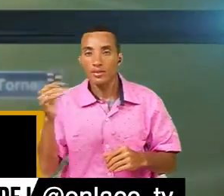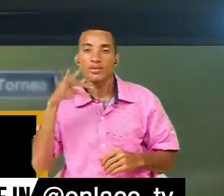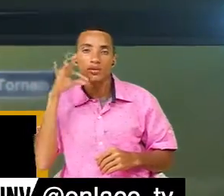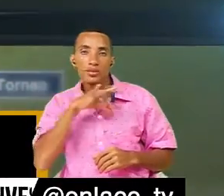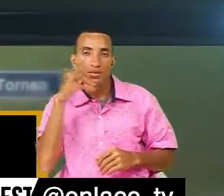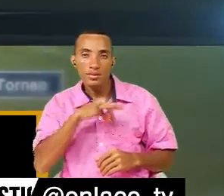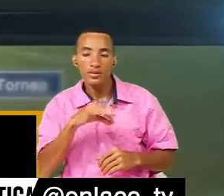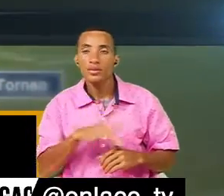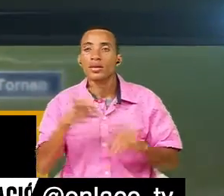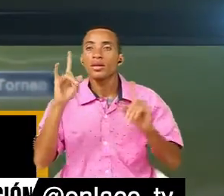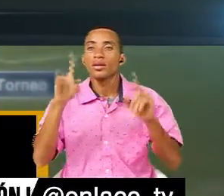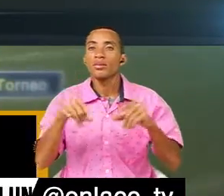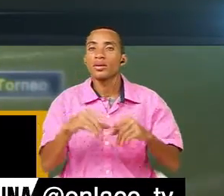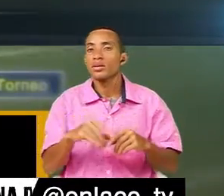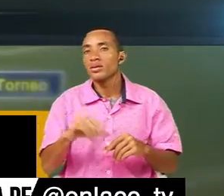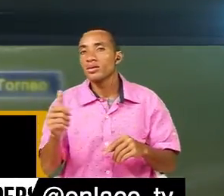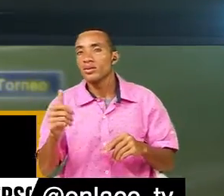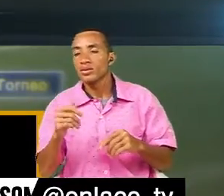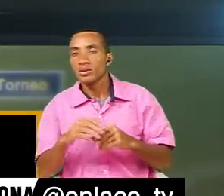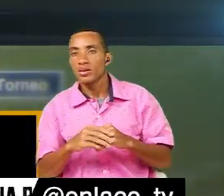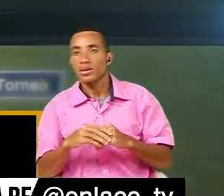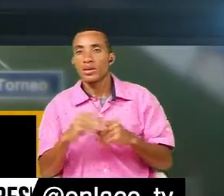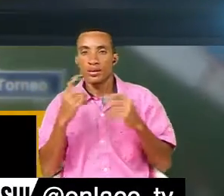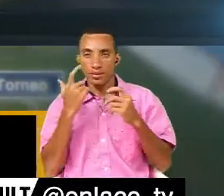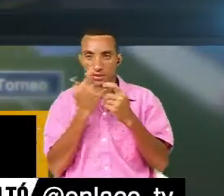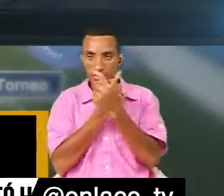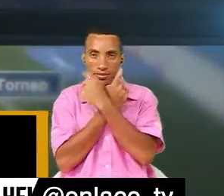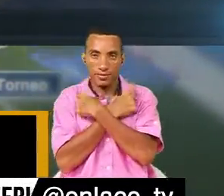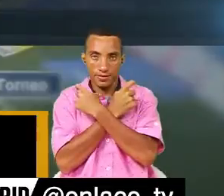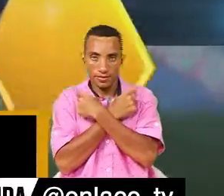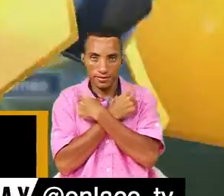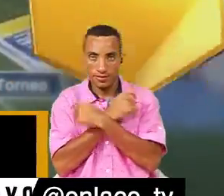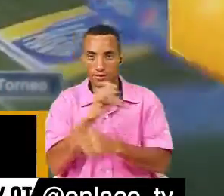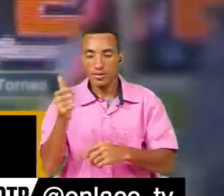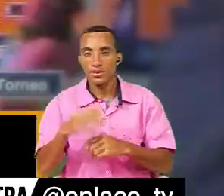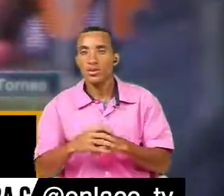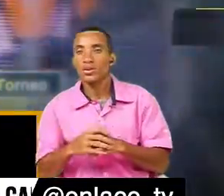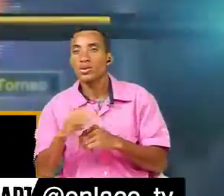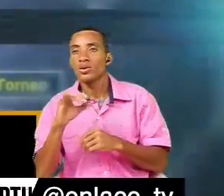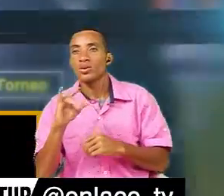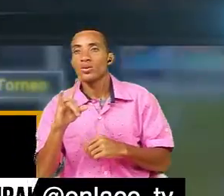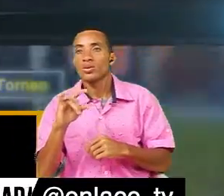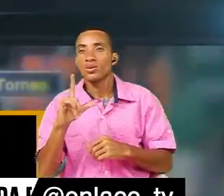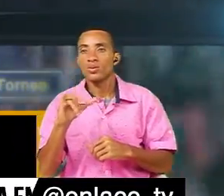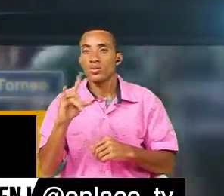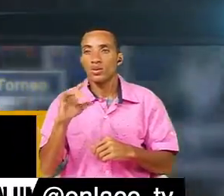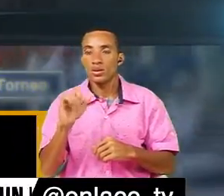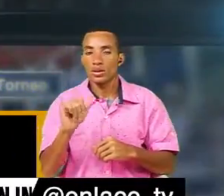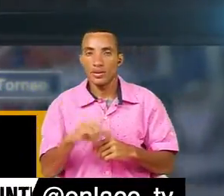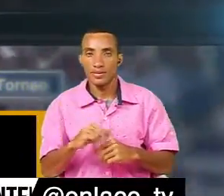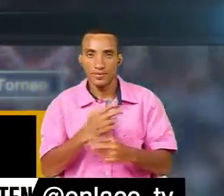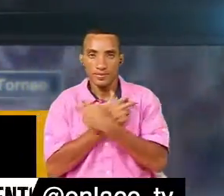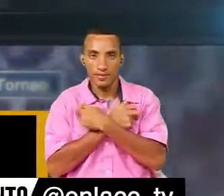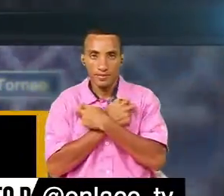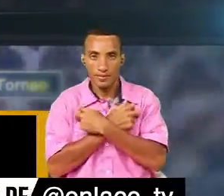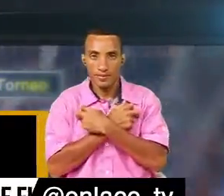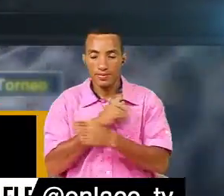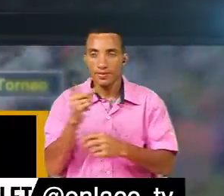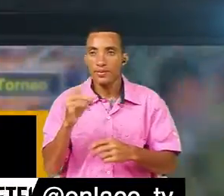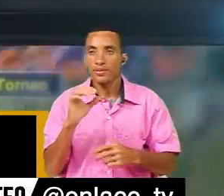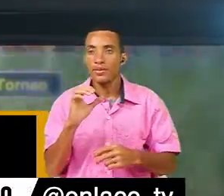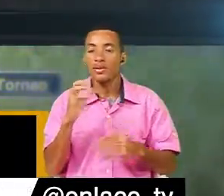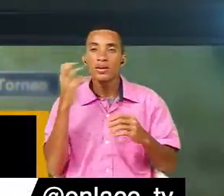será a las 6 de la tarde entre Envigado y Huila y finalizando a las 8 de la noche en su territorio. El Junior de Barranquilla será el anfitrión